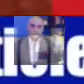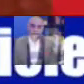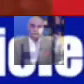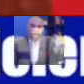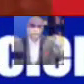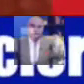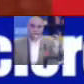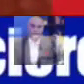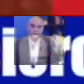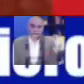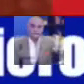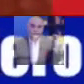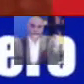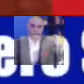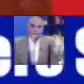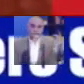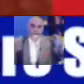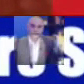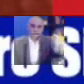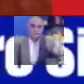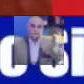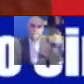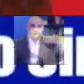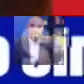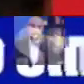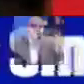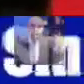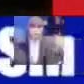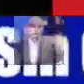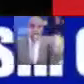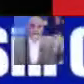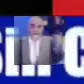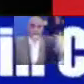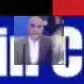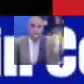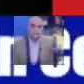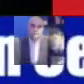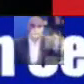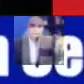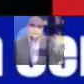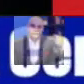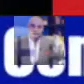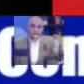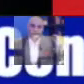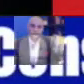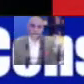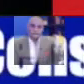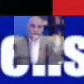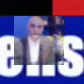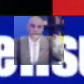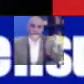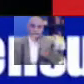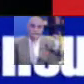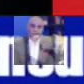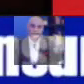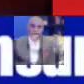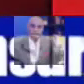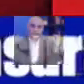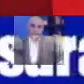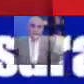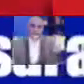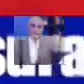la creación del Instituto Nacional de Elecciones y Consultas, el INEC. Eso está muy bien, se tiene que reformar.